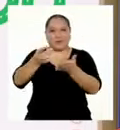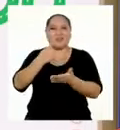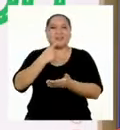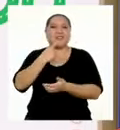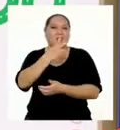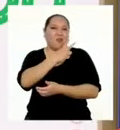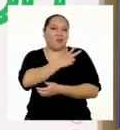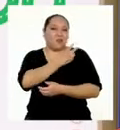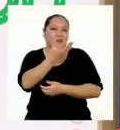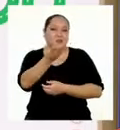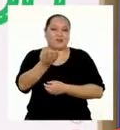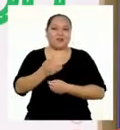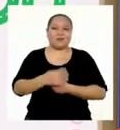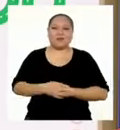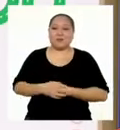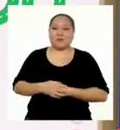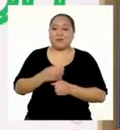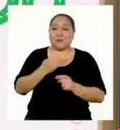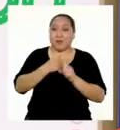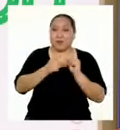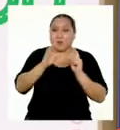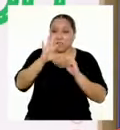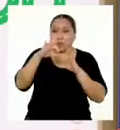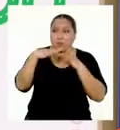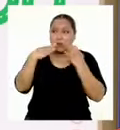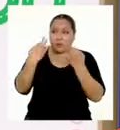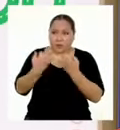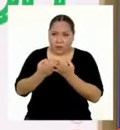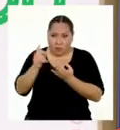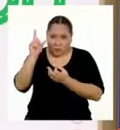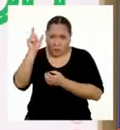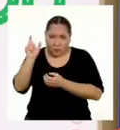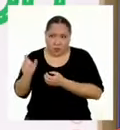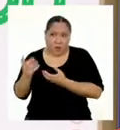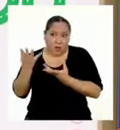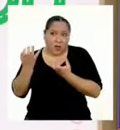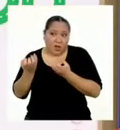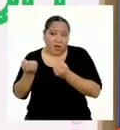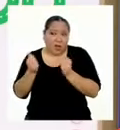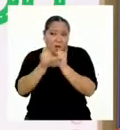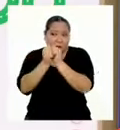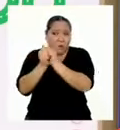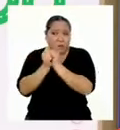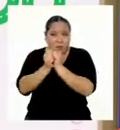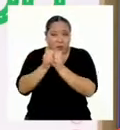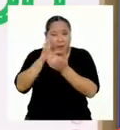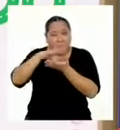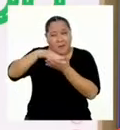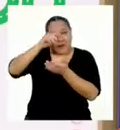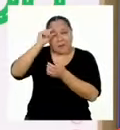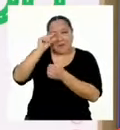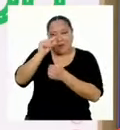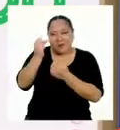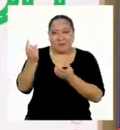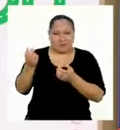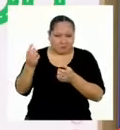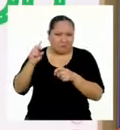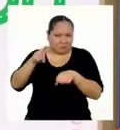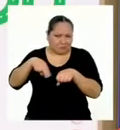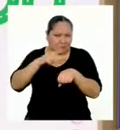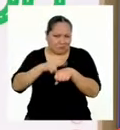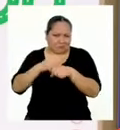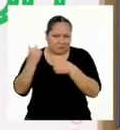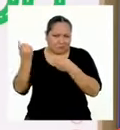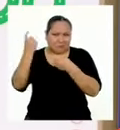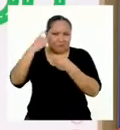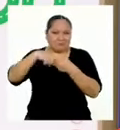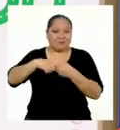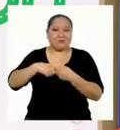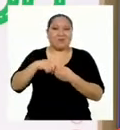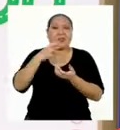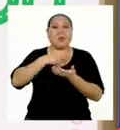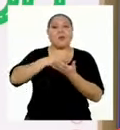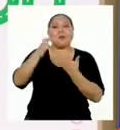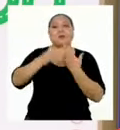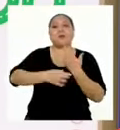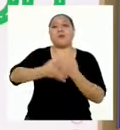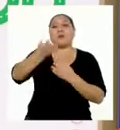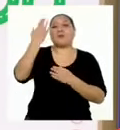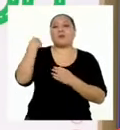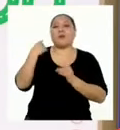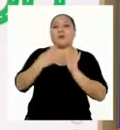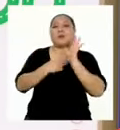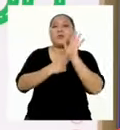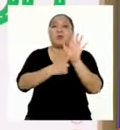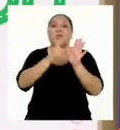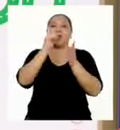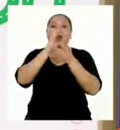de secundaria. Pero si alguien de tu familia quiere acompañarte para aprender un poquito más, que se nos una. En el programa anterior les presenté a